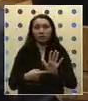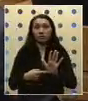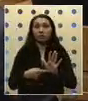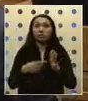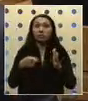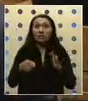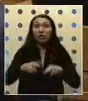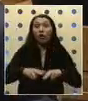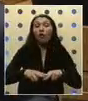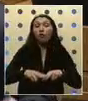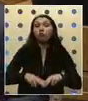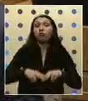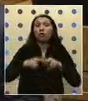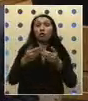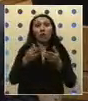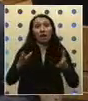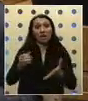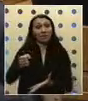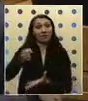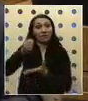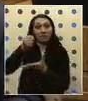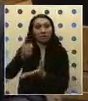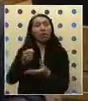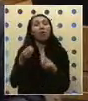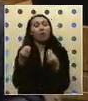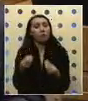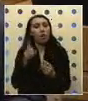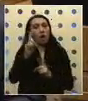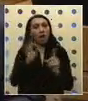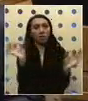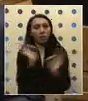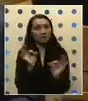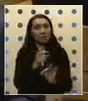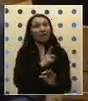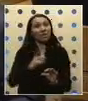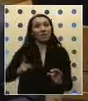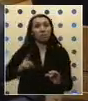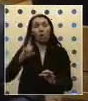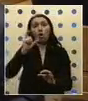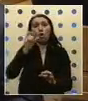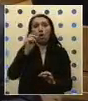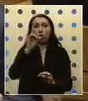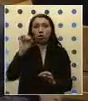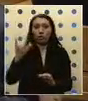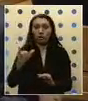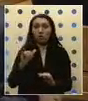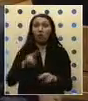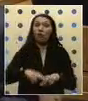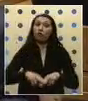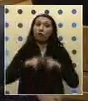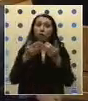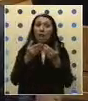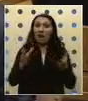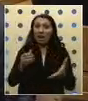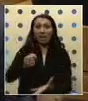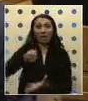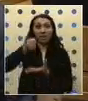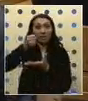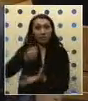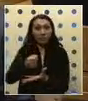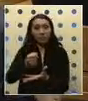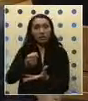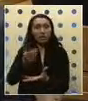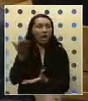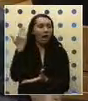Respecto al Fondo de Libre de Disponibilidad, cosa que también sería bueno que alguien le explicara al diputado Godoy, el Fondo Libre de Disponibilidad se estableció